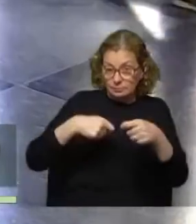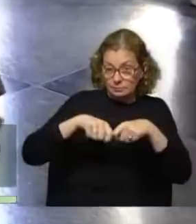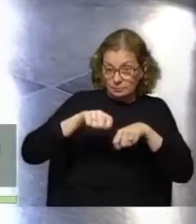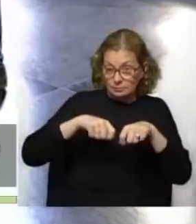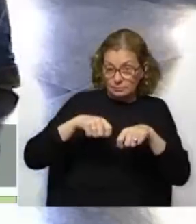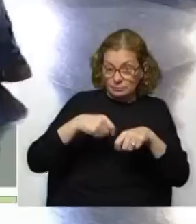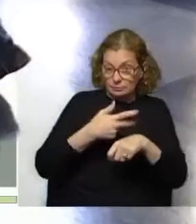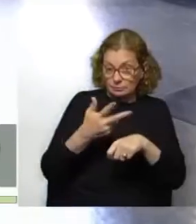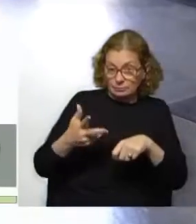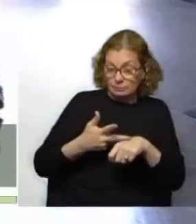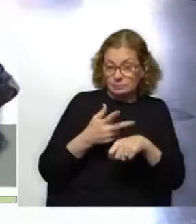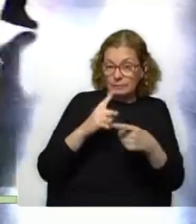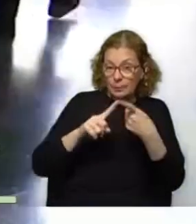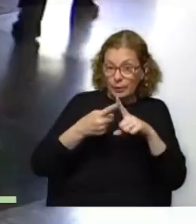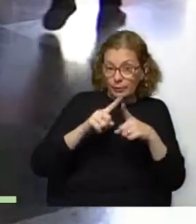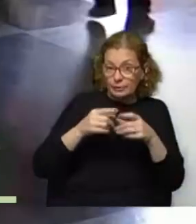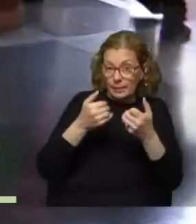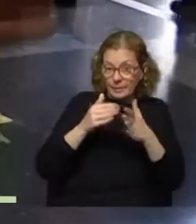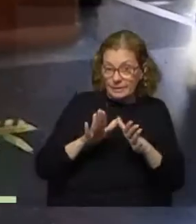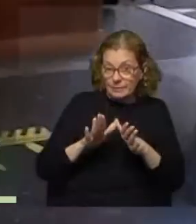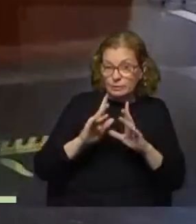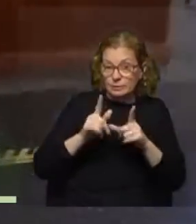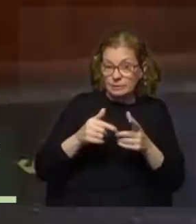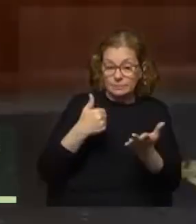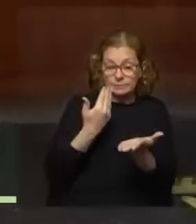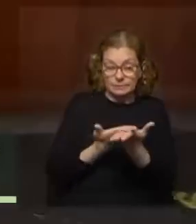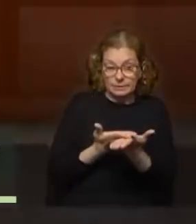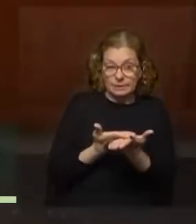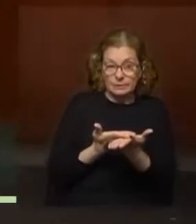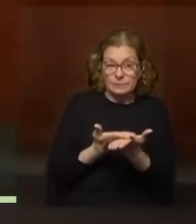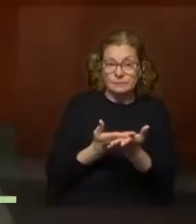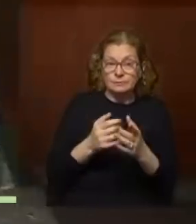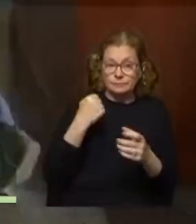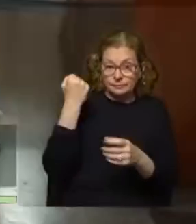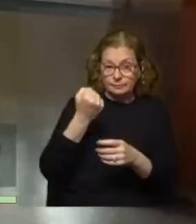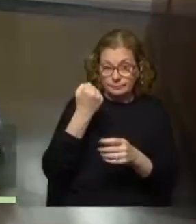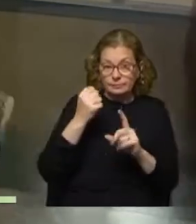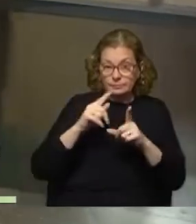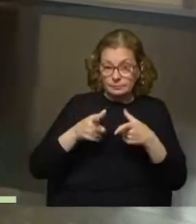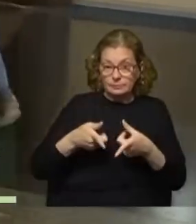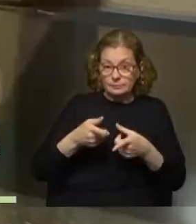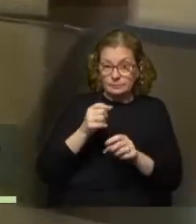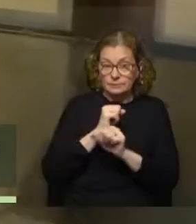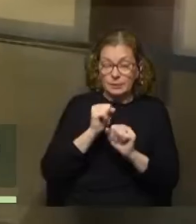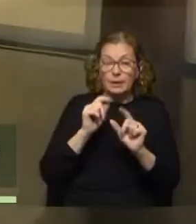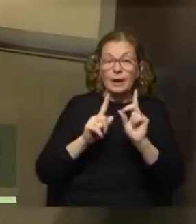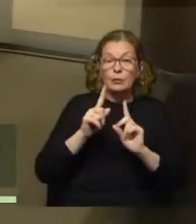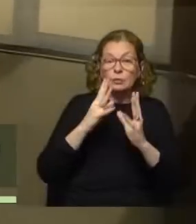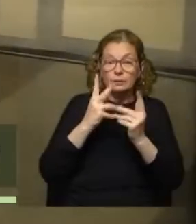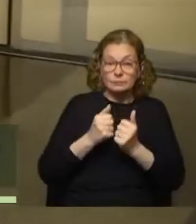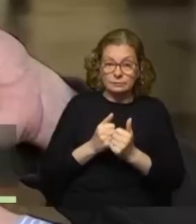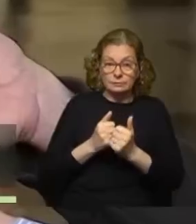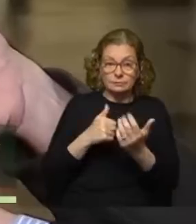que empezamos a discutir esto También nosotros planteamos de que para nosotros es importante poder de alguna manera